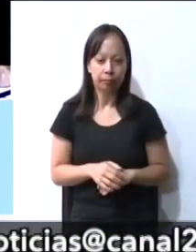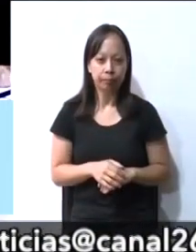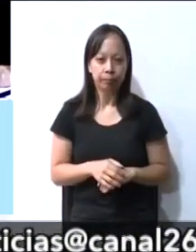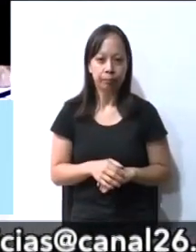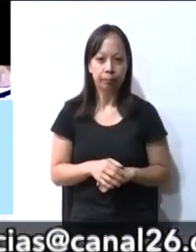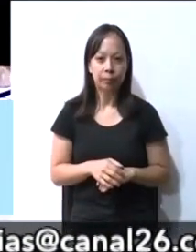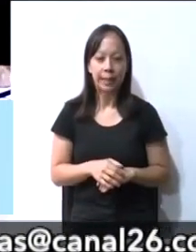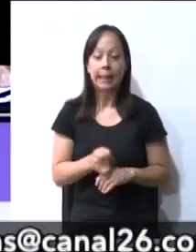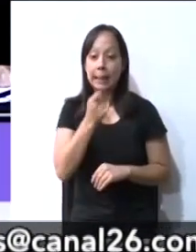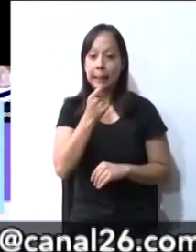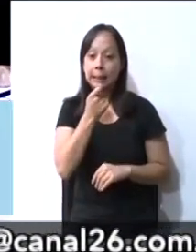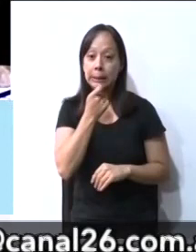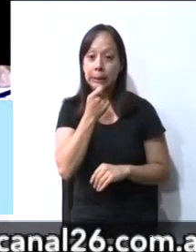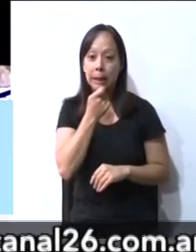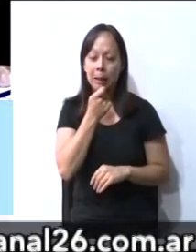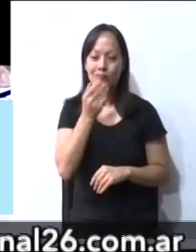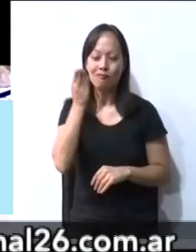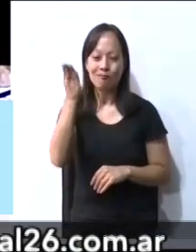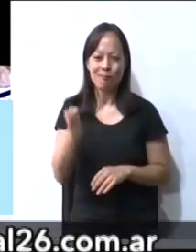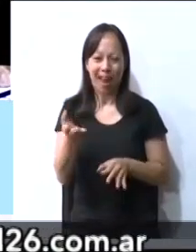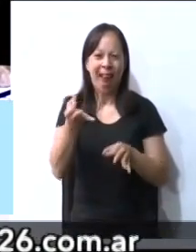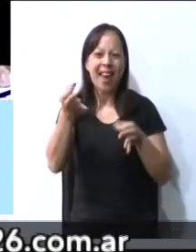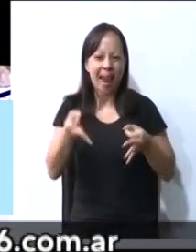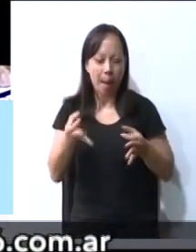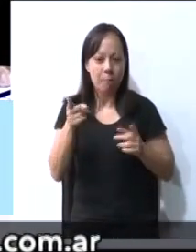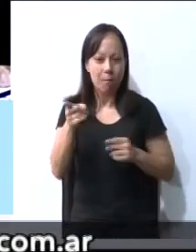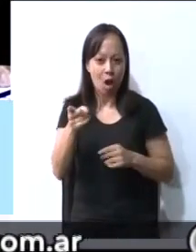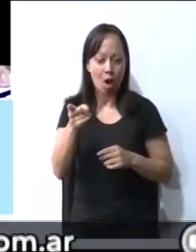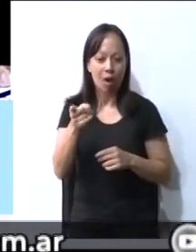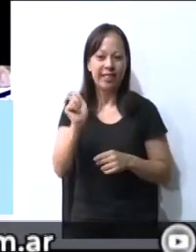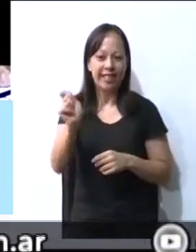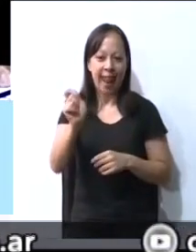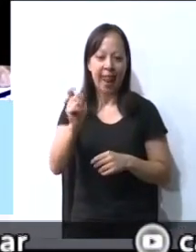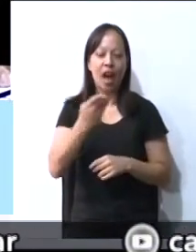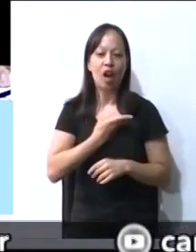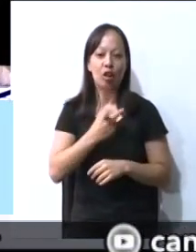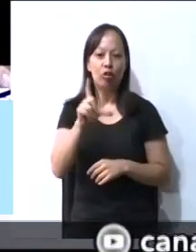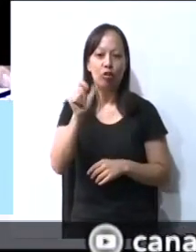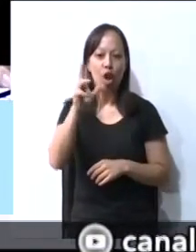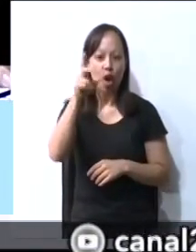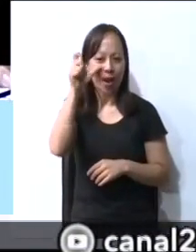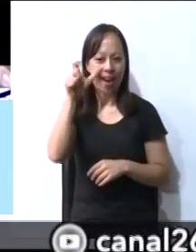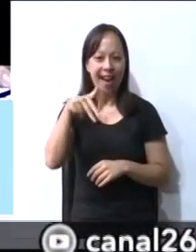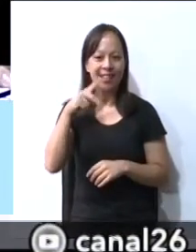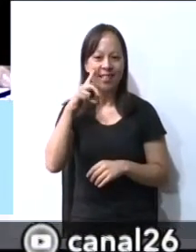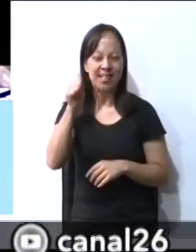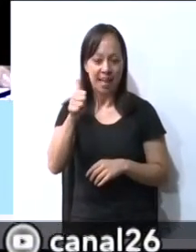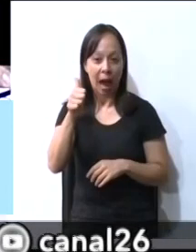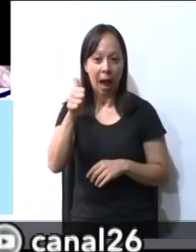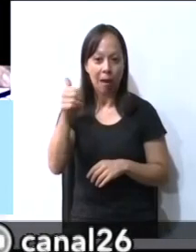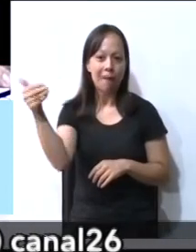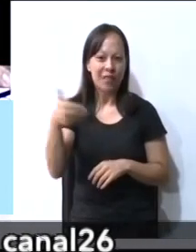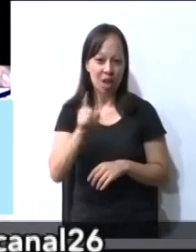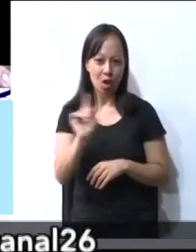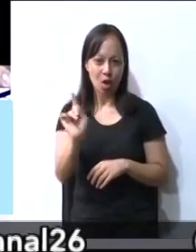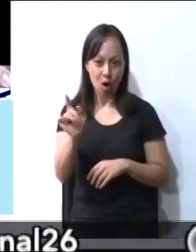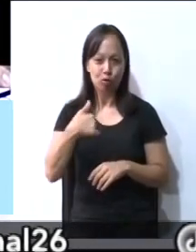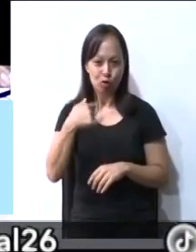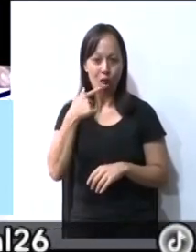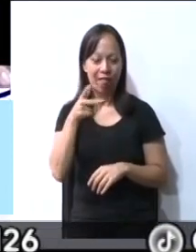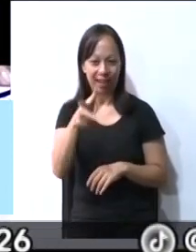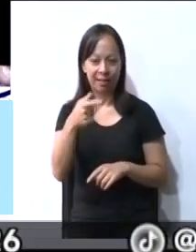Y si hay un buen ejemplo de una buena docente, esa es Florencia, que nos iba a acompañar pero hoy no pudo, pero igualmente la quiero